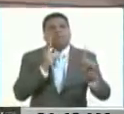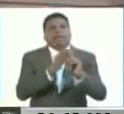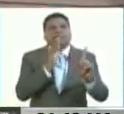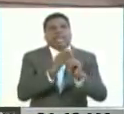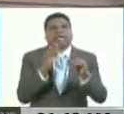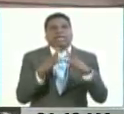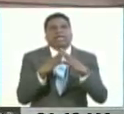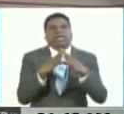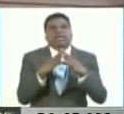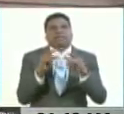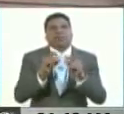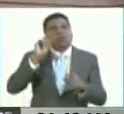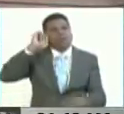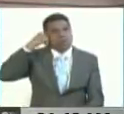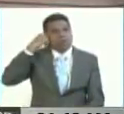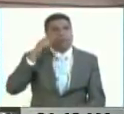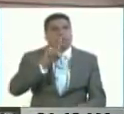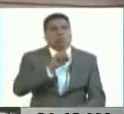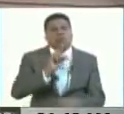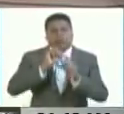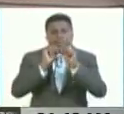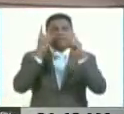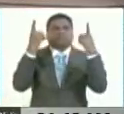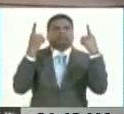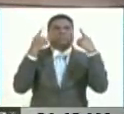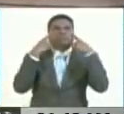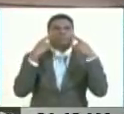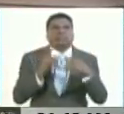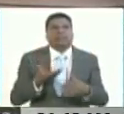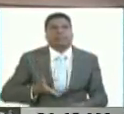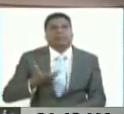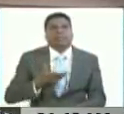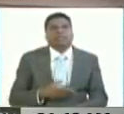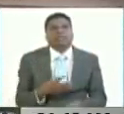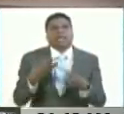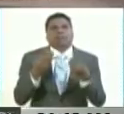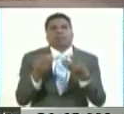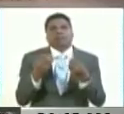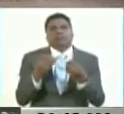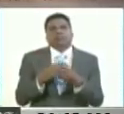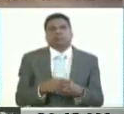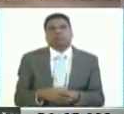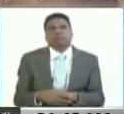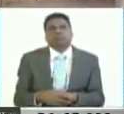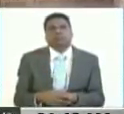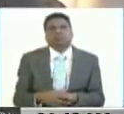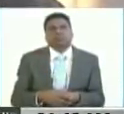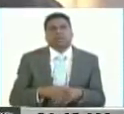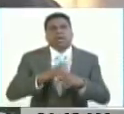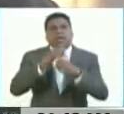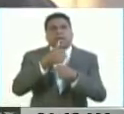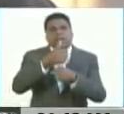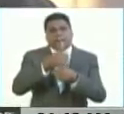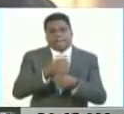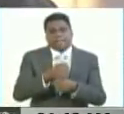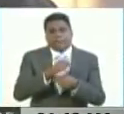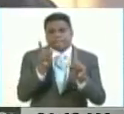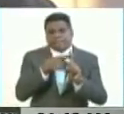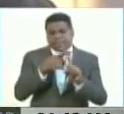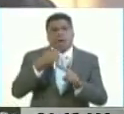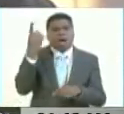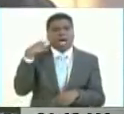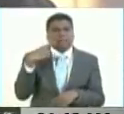que haya causado un impacto importante? Mira, ha habido muchísimos ataques informáticos, empezando por la Casa Blanca en Estados Unidos, ¿no? Ha